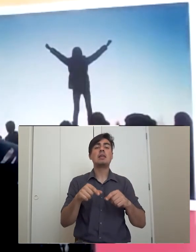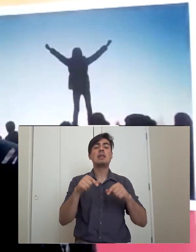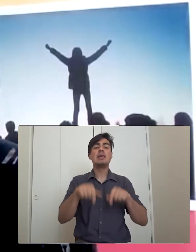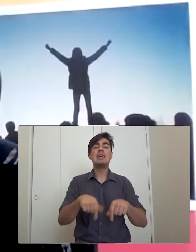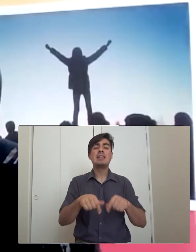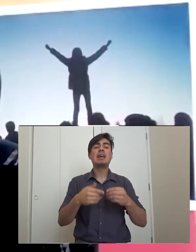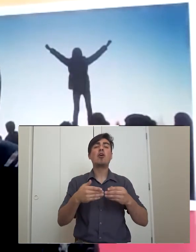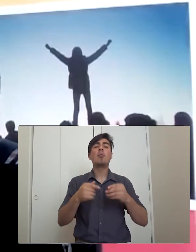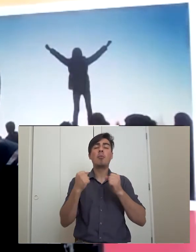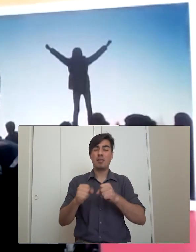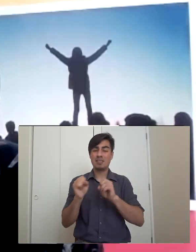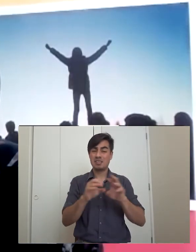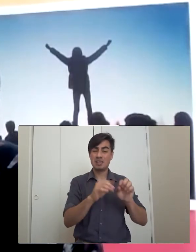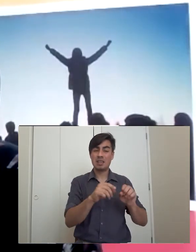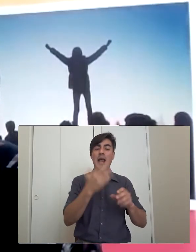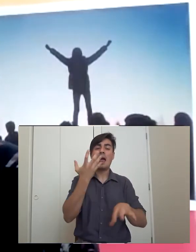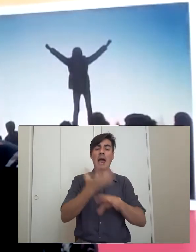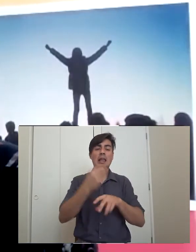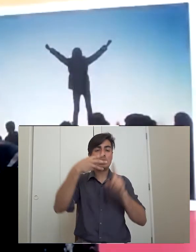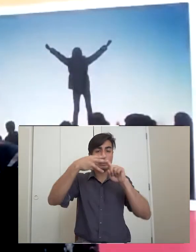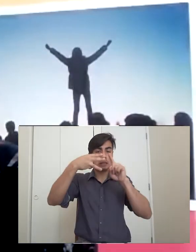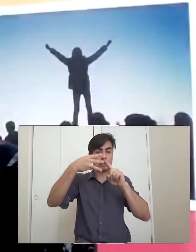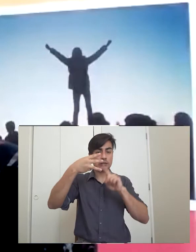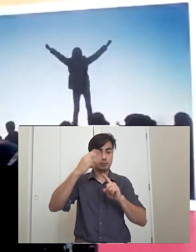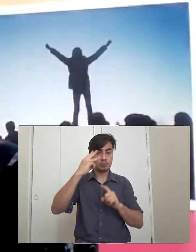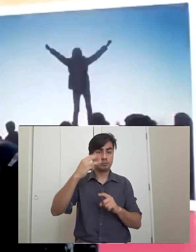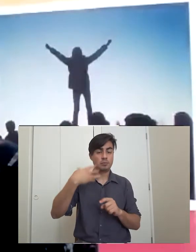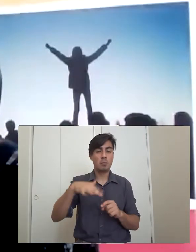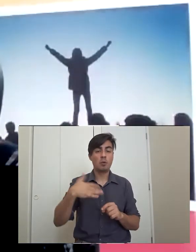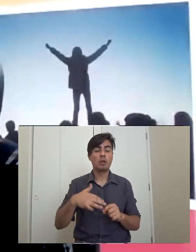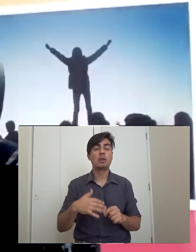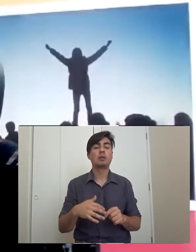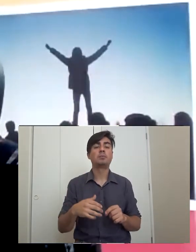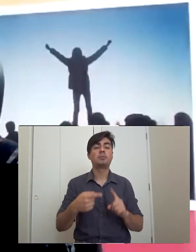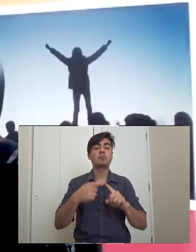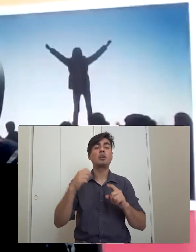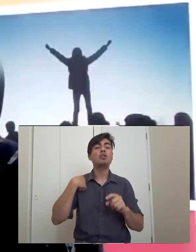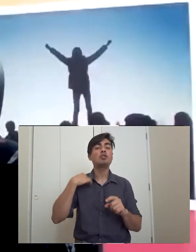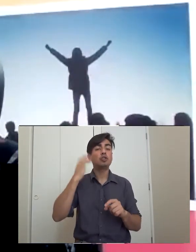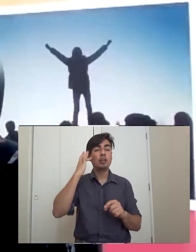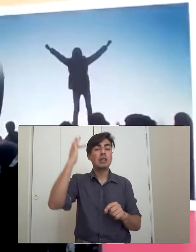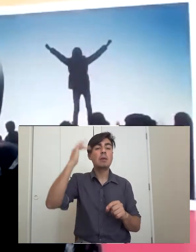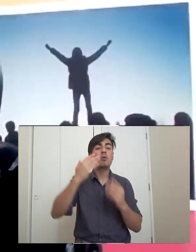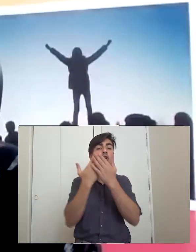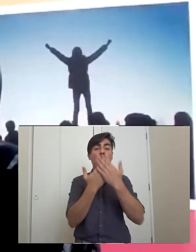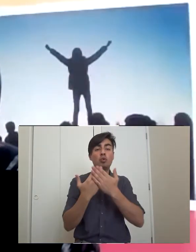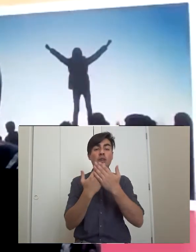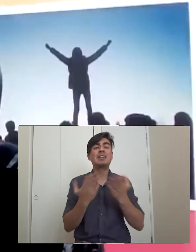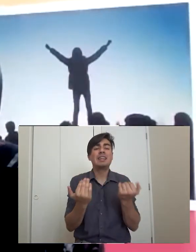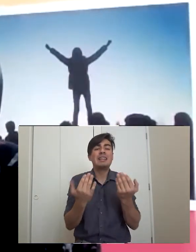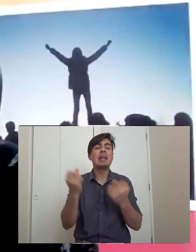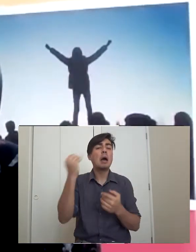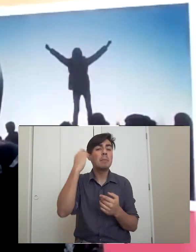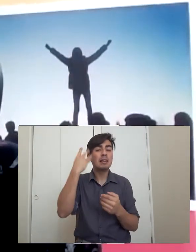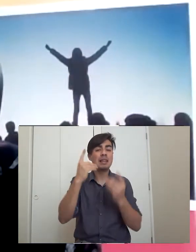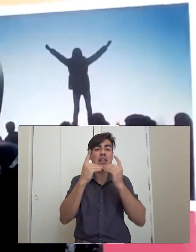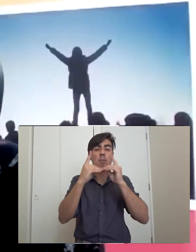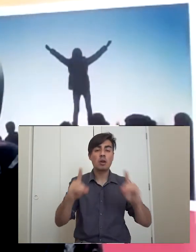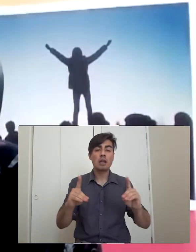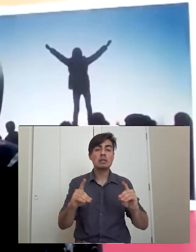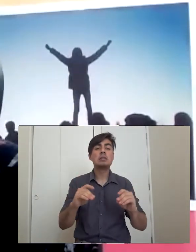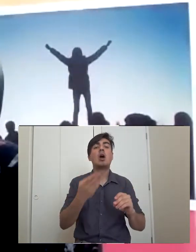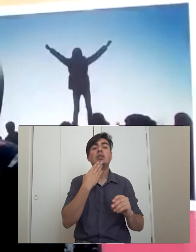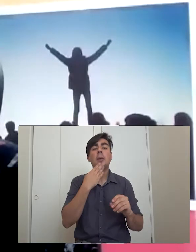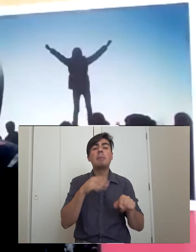tiene tres dimensiones. Es que nosotros creemos que los estudiantes deben aprender la democracia o